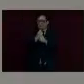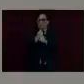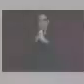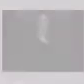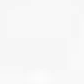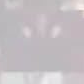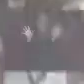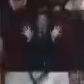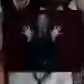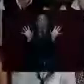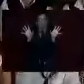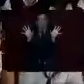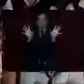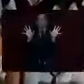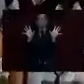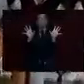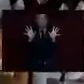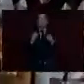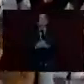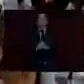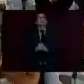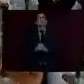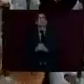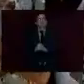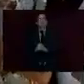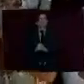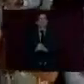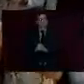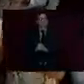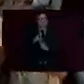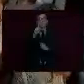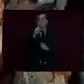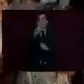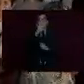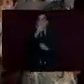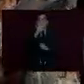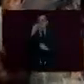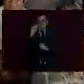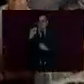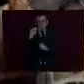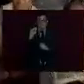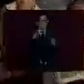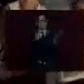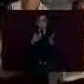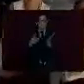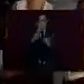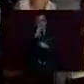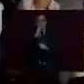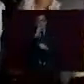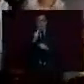gobierno. Si no hubiera llegado la cuarta transformación,